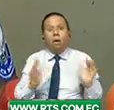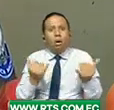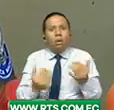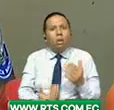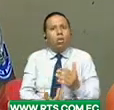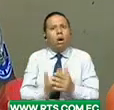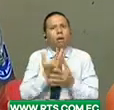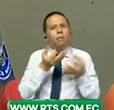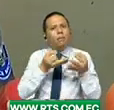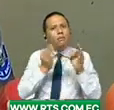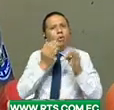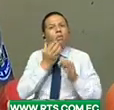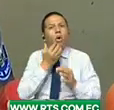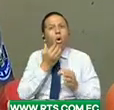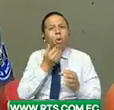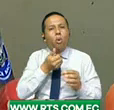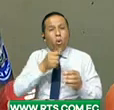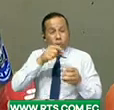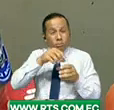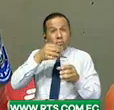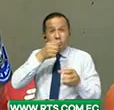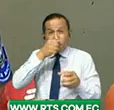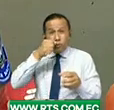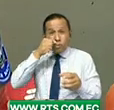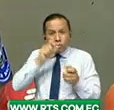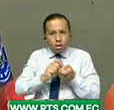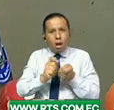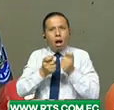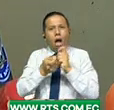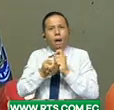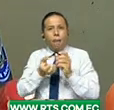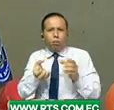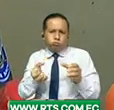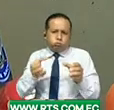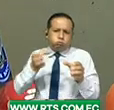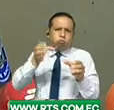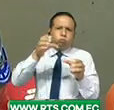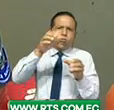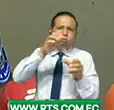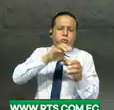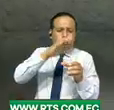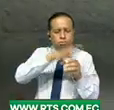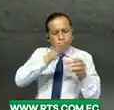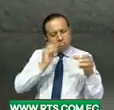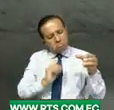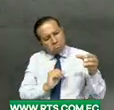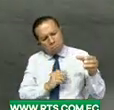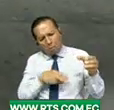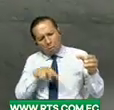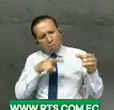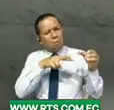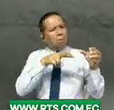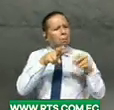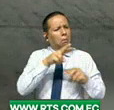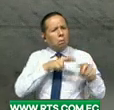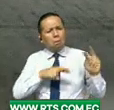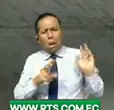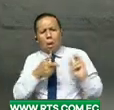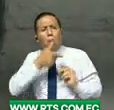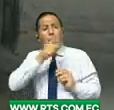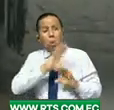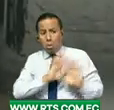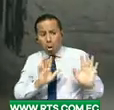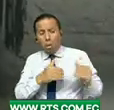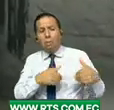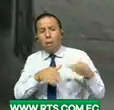la cocaína líquida que ha sido sometido a pruebas preliminares del campo dando positivo para el calor mientras que el puerto